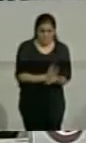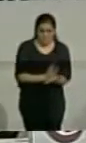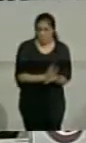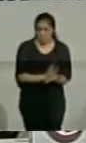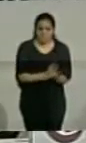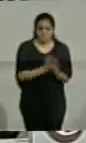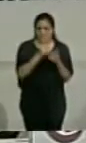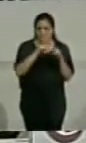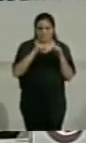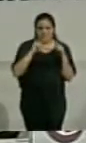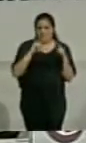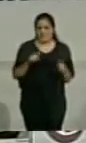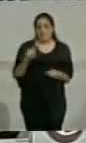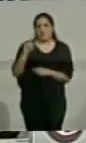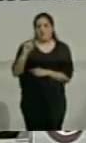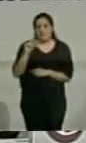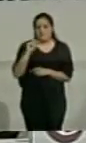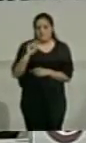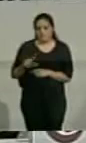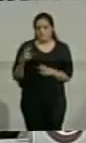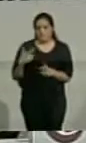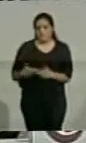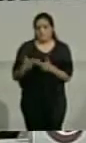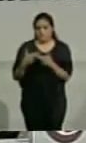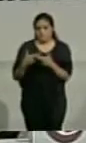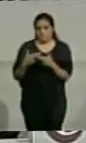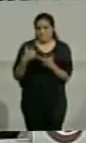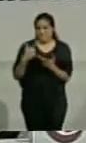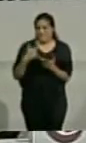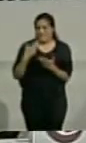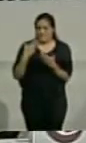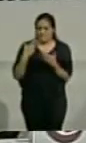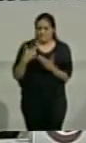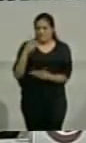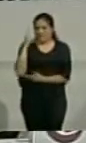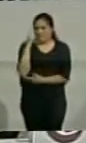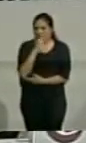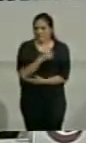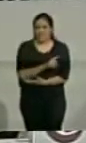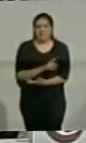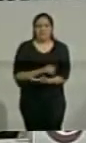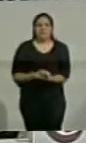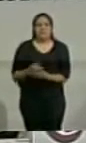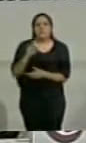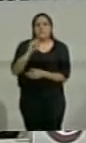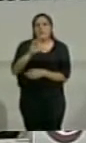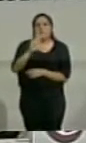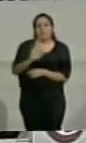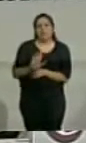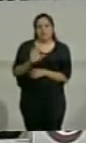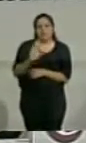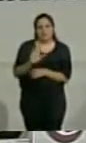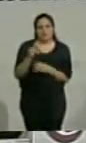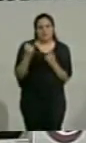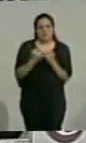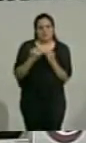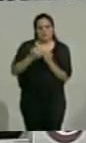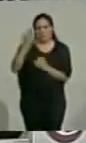una crisis económica de consecuencias brutales, similar a la que padecimos